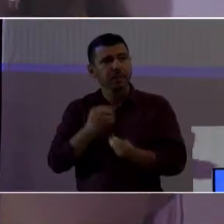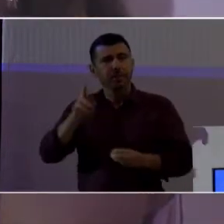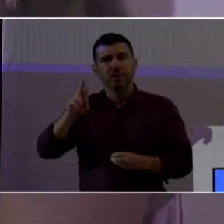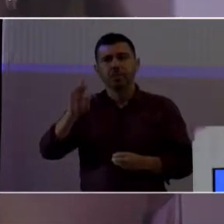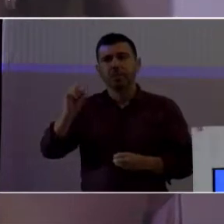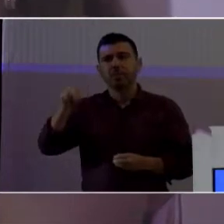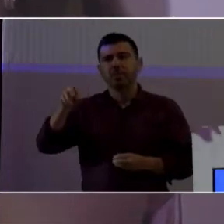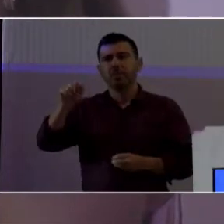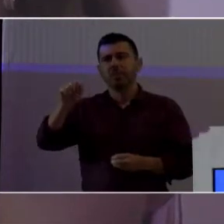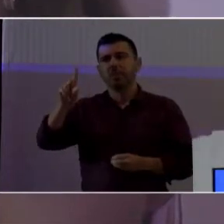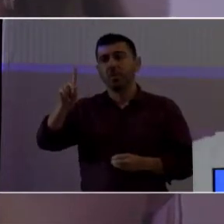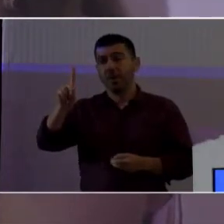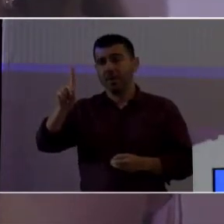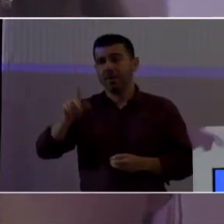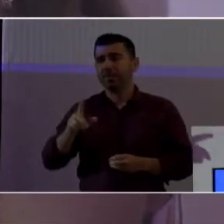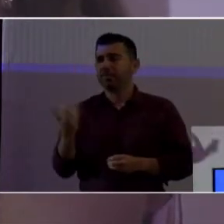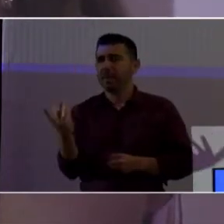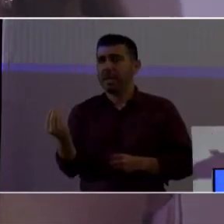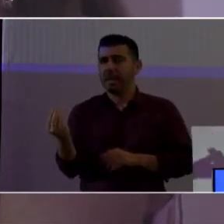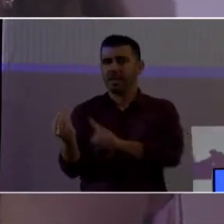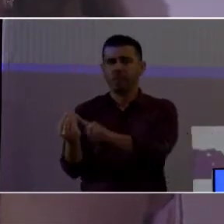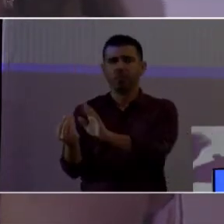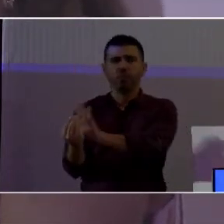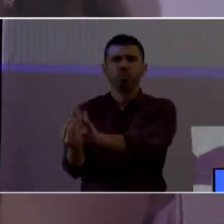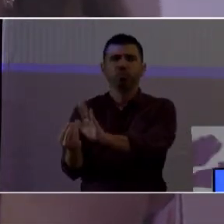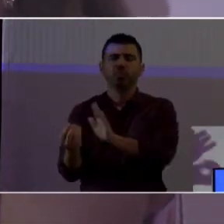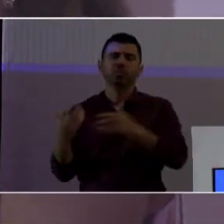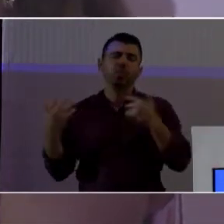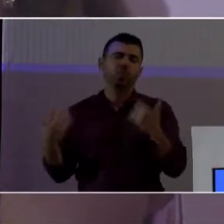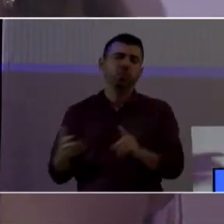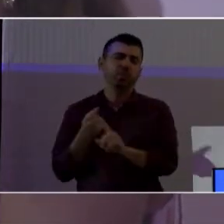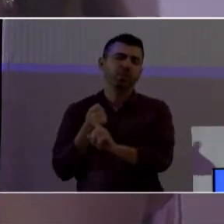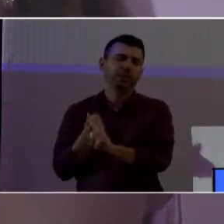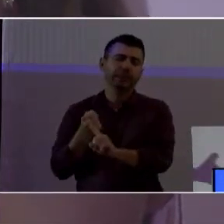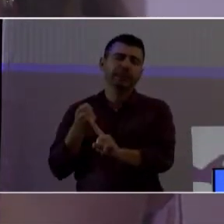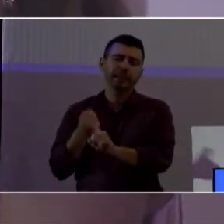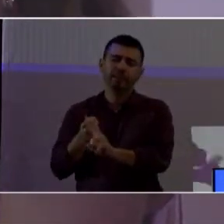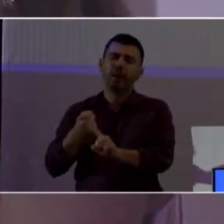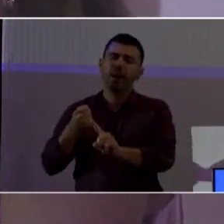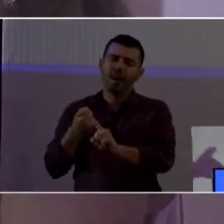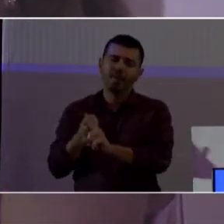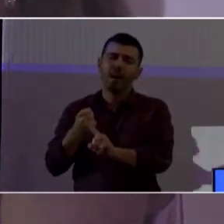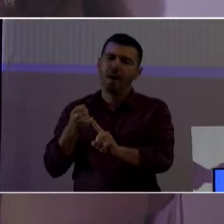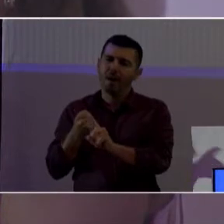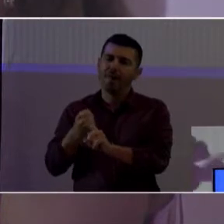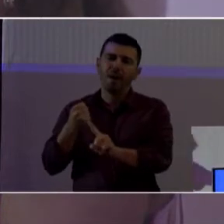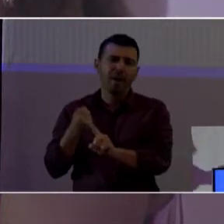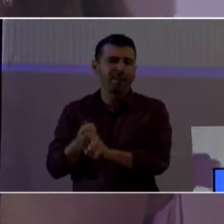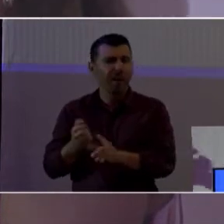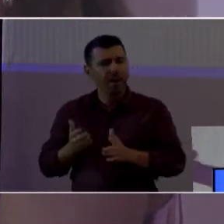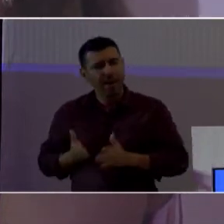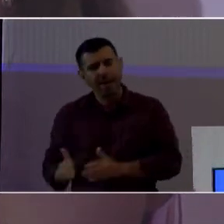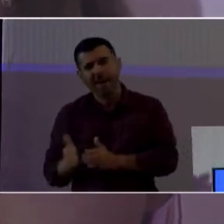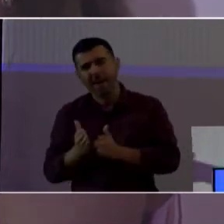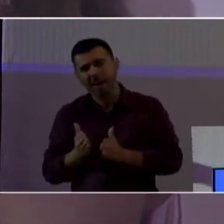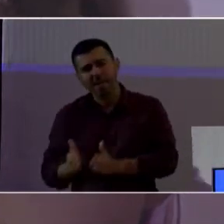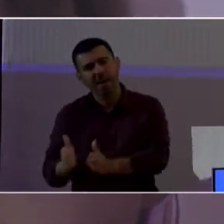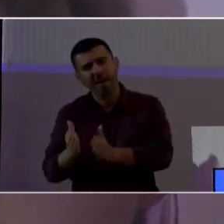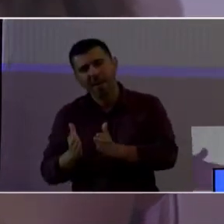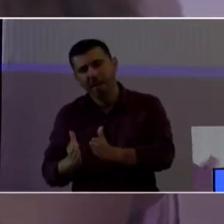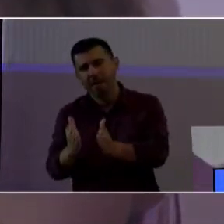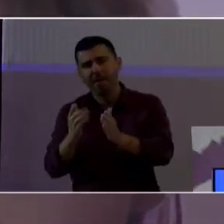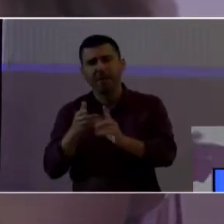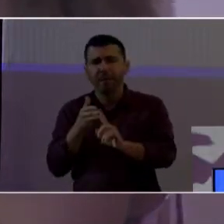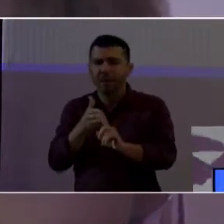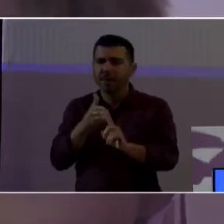ha sido, digamos que, muy insistente, persistente en el camino de enamoramiento hacia empresas